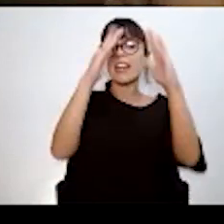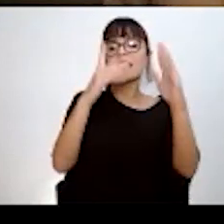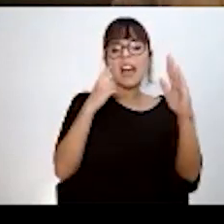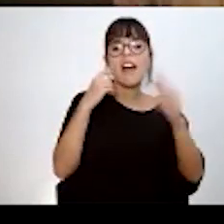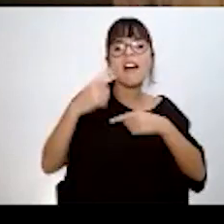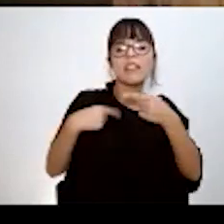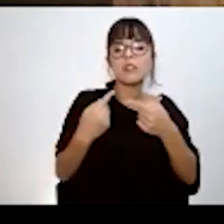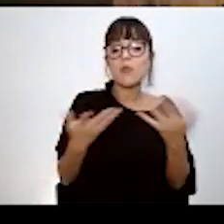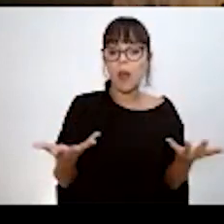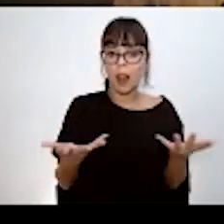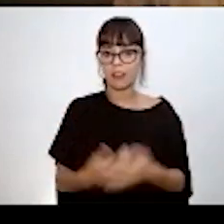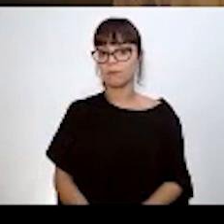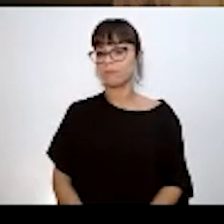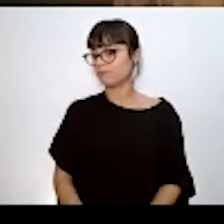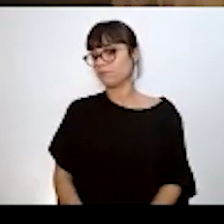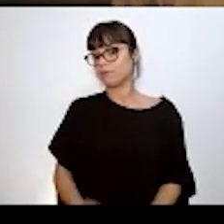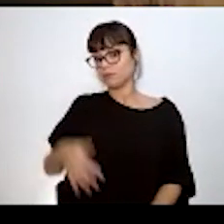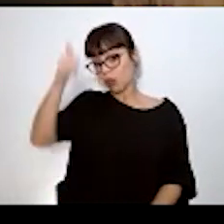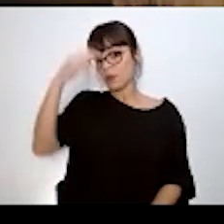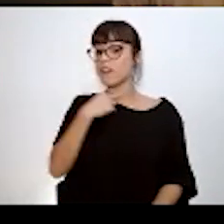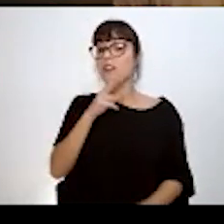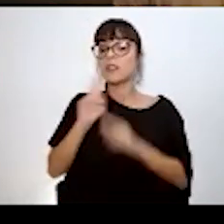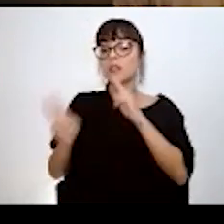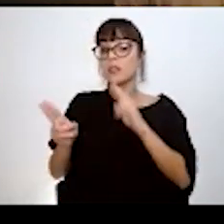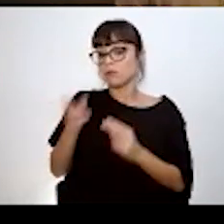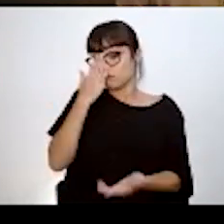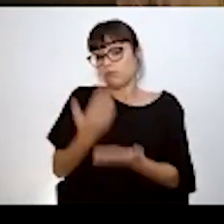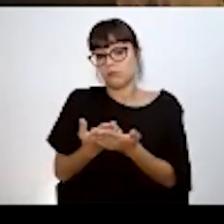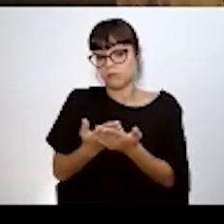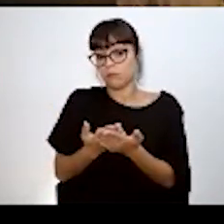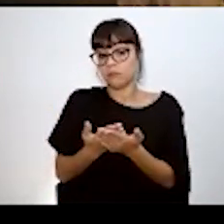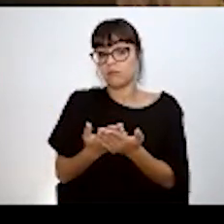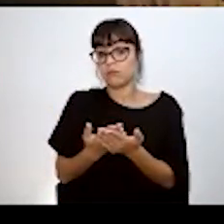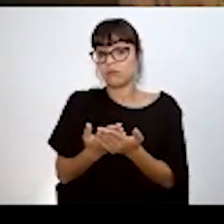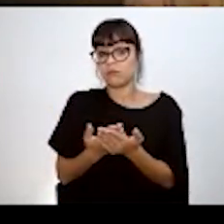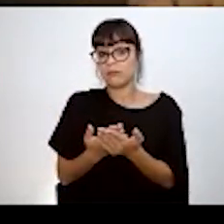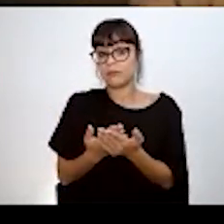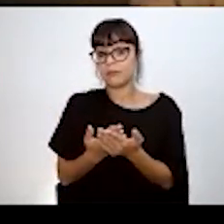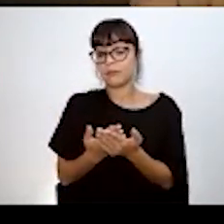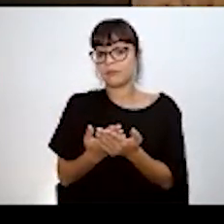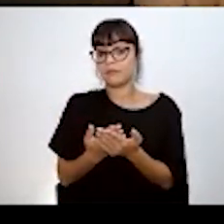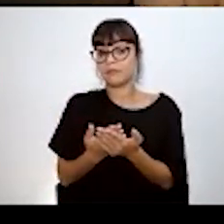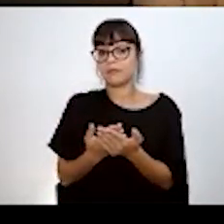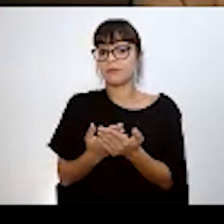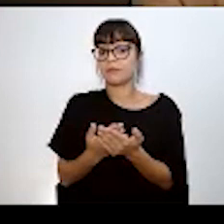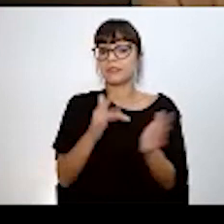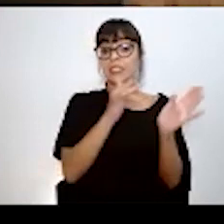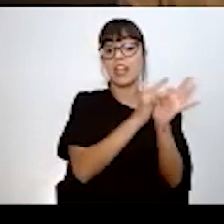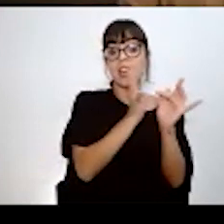no sabemos nada de cómo vivía la gente del primer milenio que habitó en Gran Canaria durante la